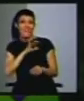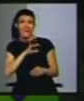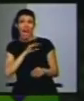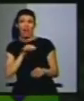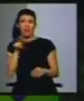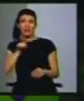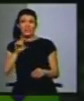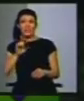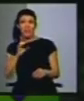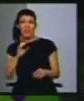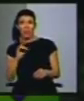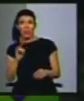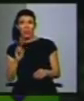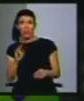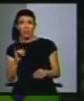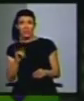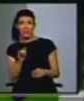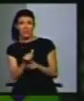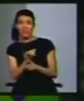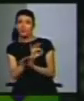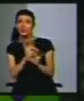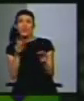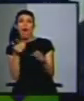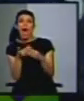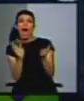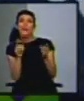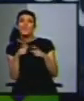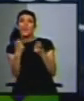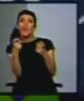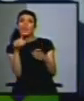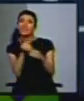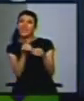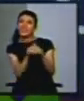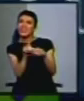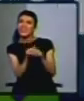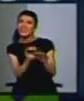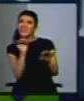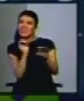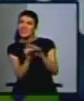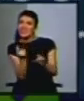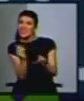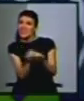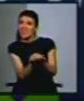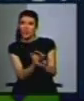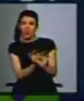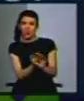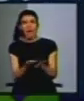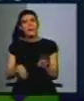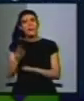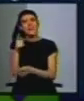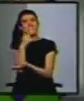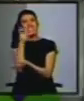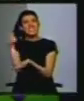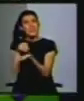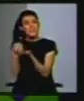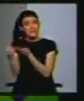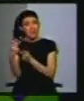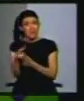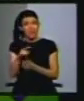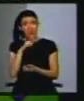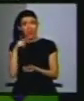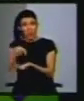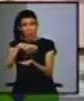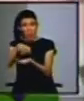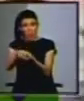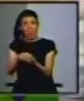los dineros del edificio Tenerife, que los más de 100 millones que manejaba de la comunidad judía se los gastó,